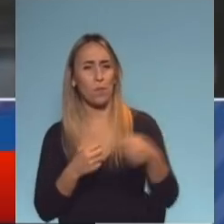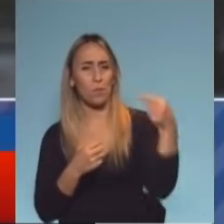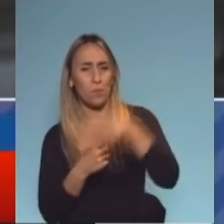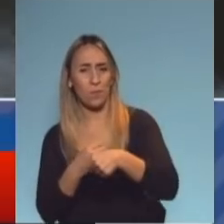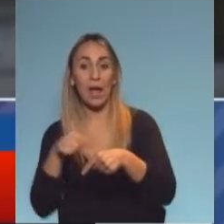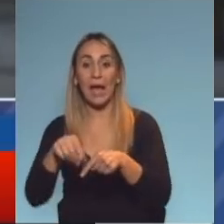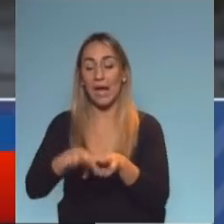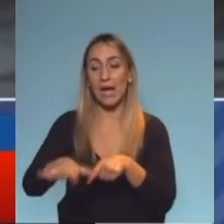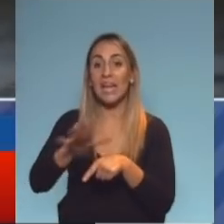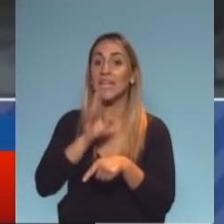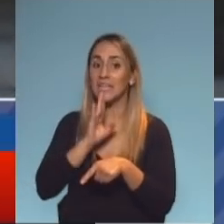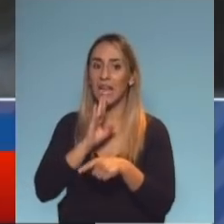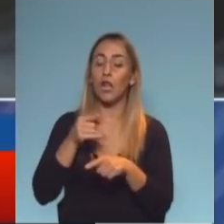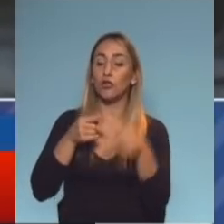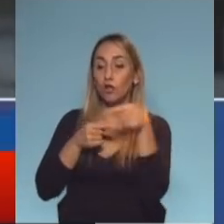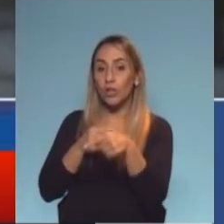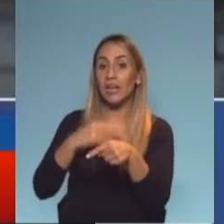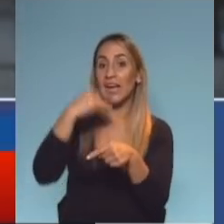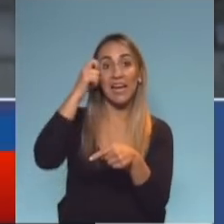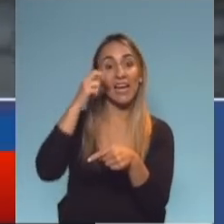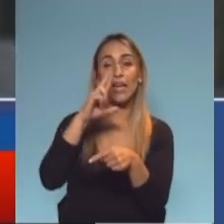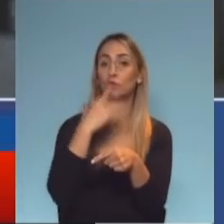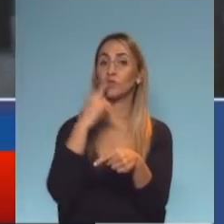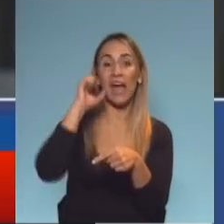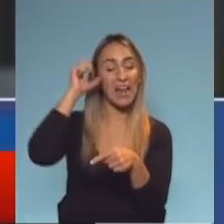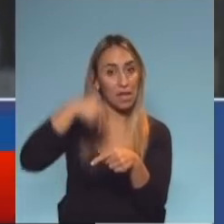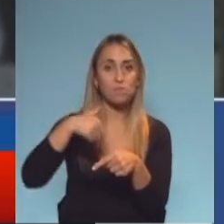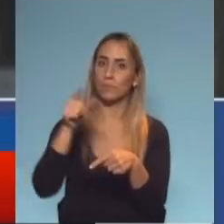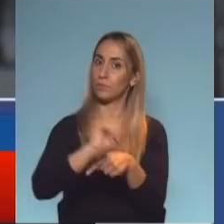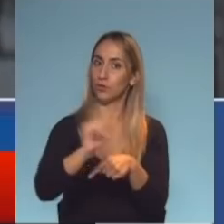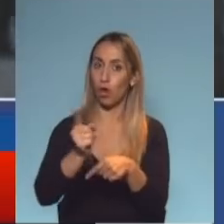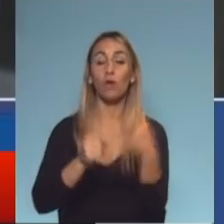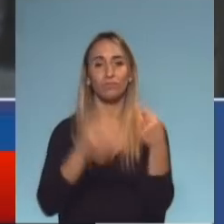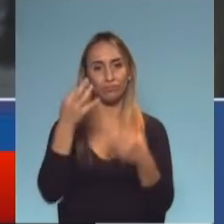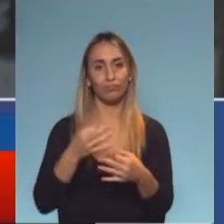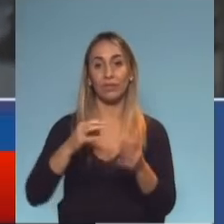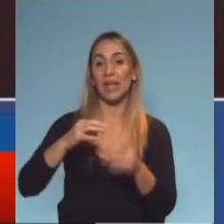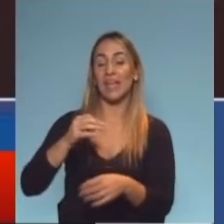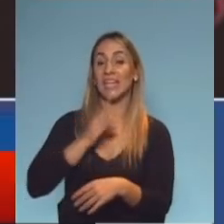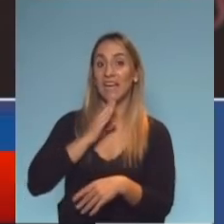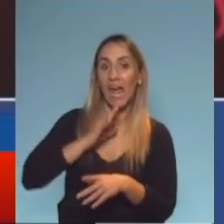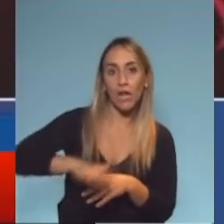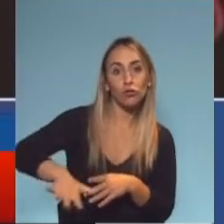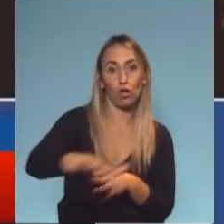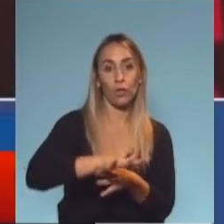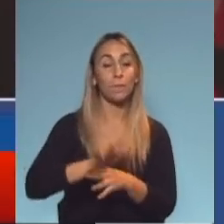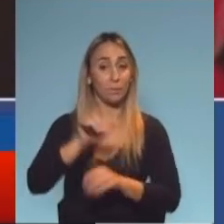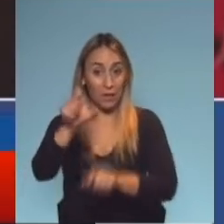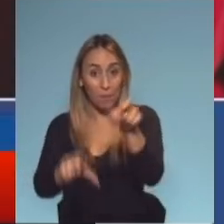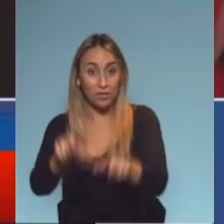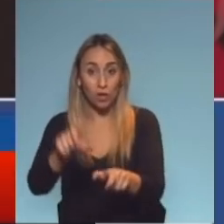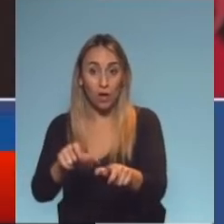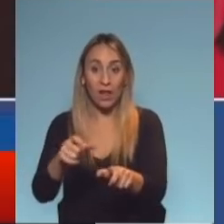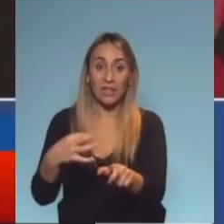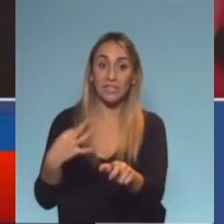contra Jerusalén, pero se fue contra Israel. Entonces, y además, estos fieles, yo te puedo mandar